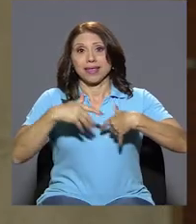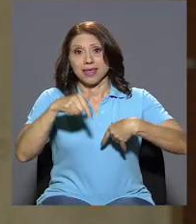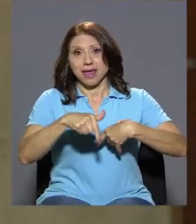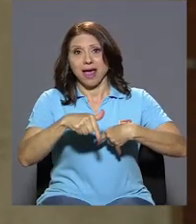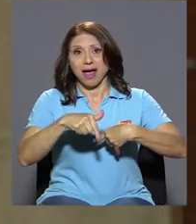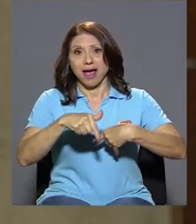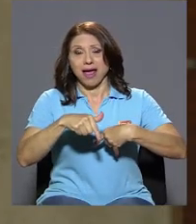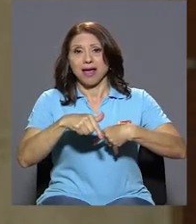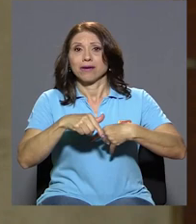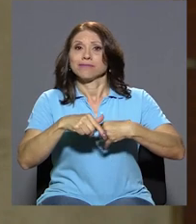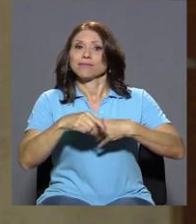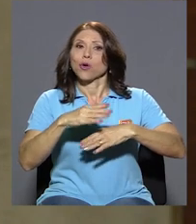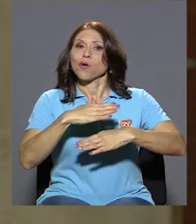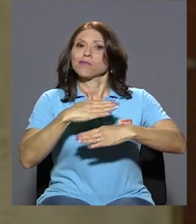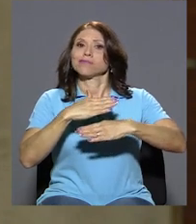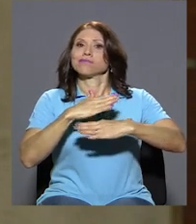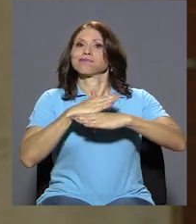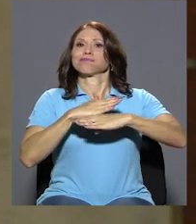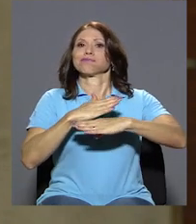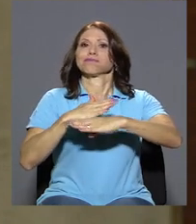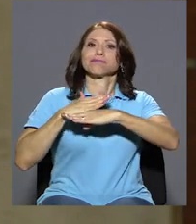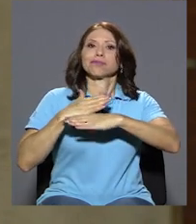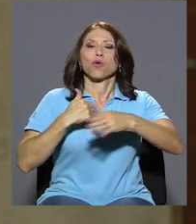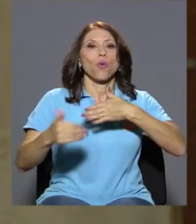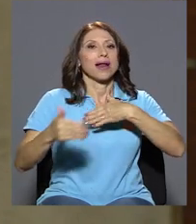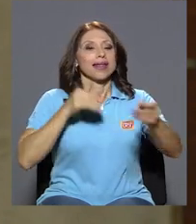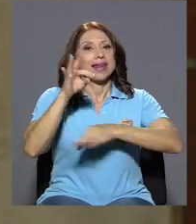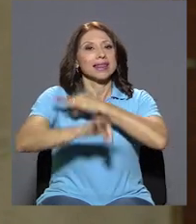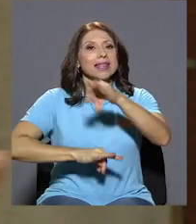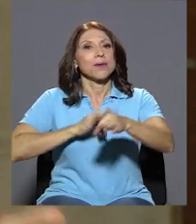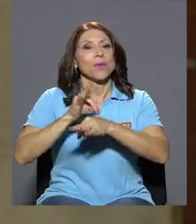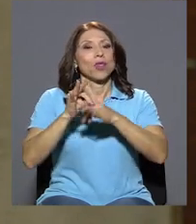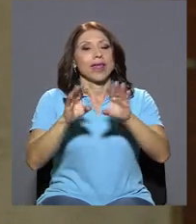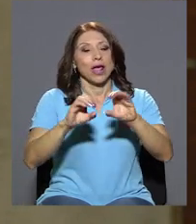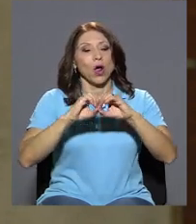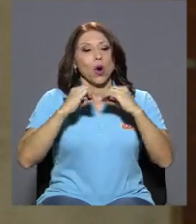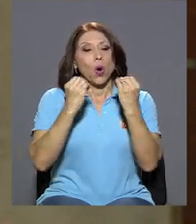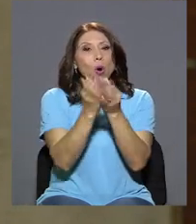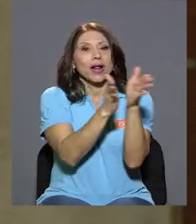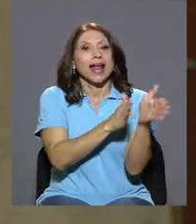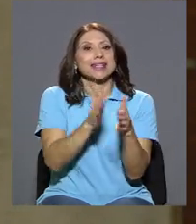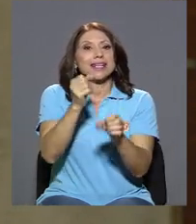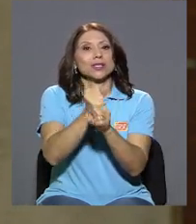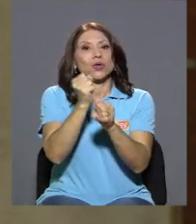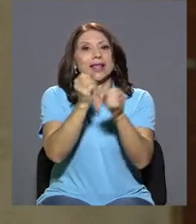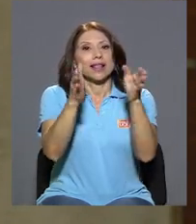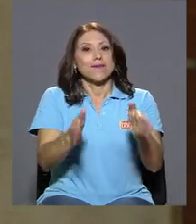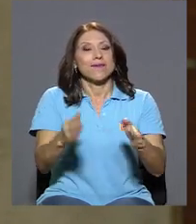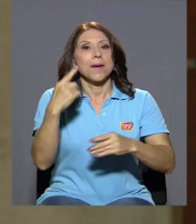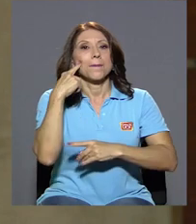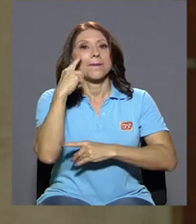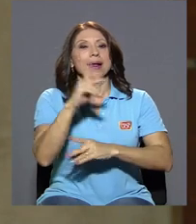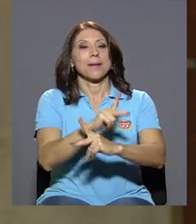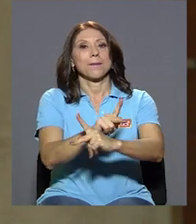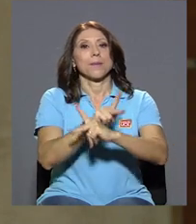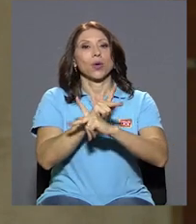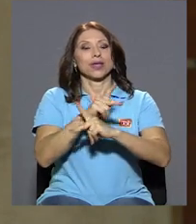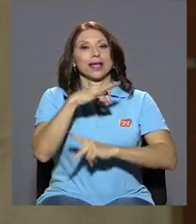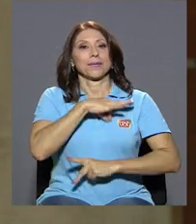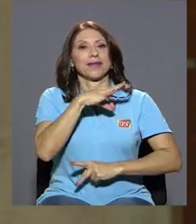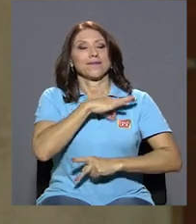también impedía cualquier tipo de organización sindical que fuera a proteger los beneficios